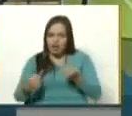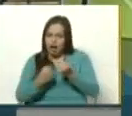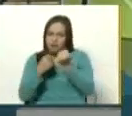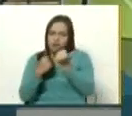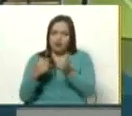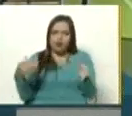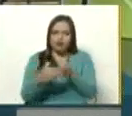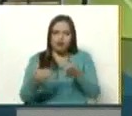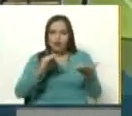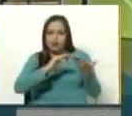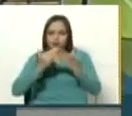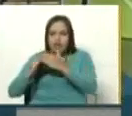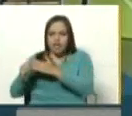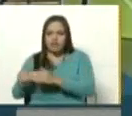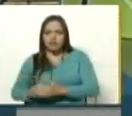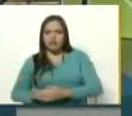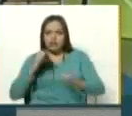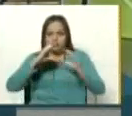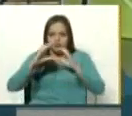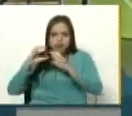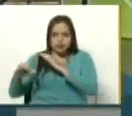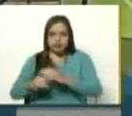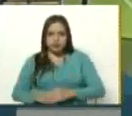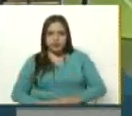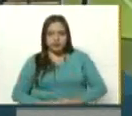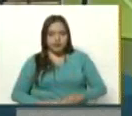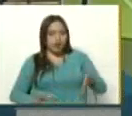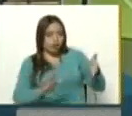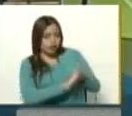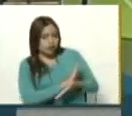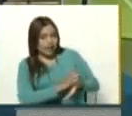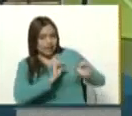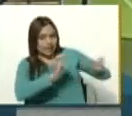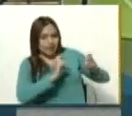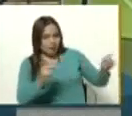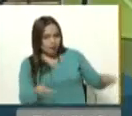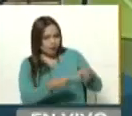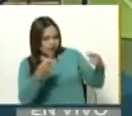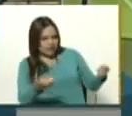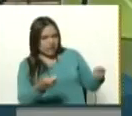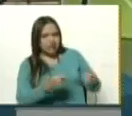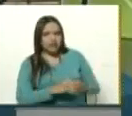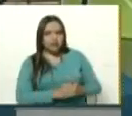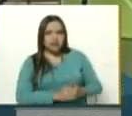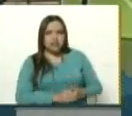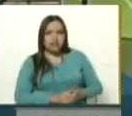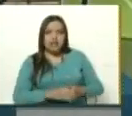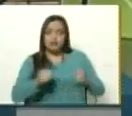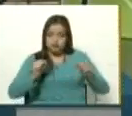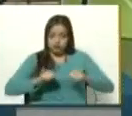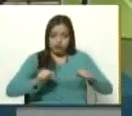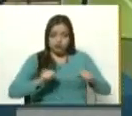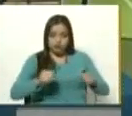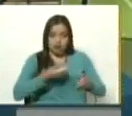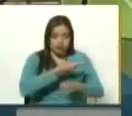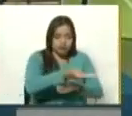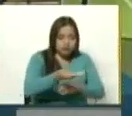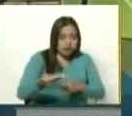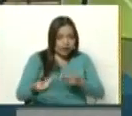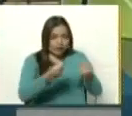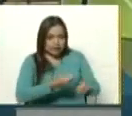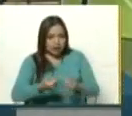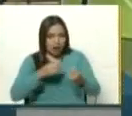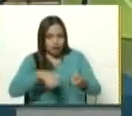que alternativos. Ah, pero en la torta publicitaria. Que eso es. Eso. La distribución de los recursos para darle publicidad.